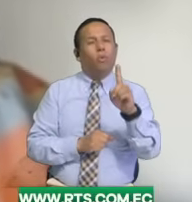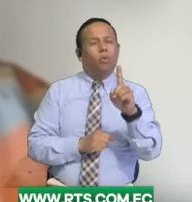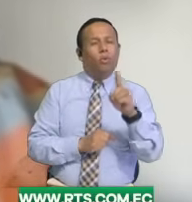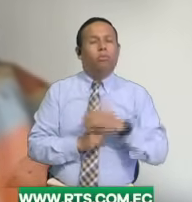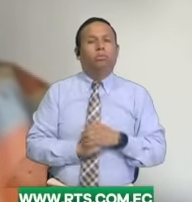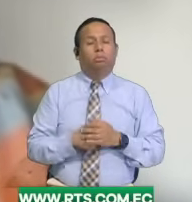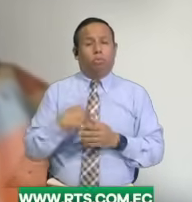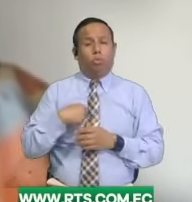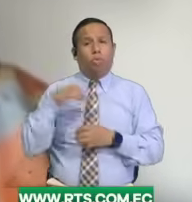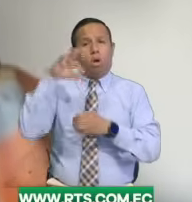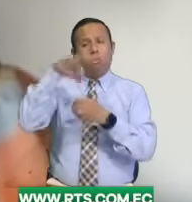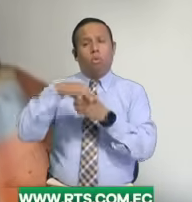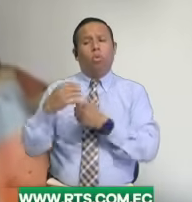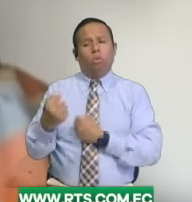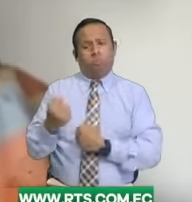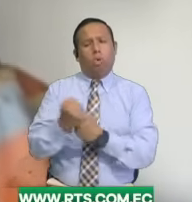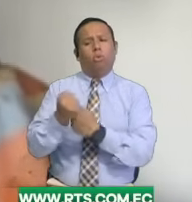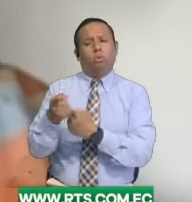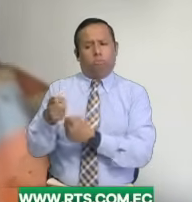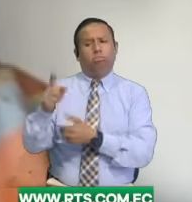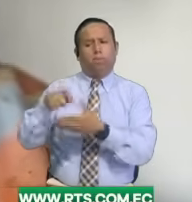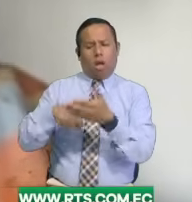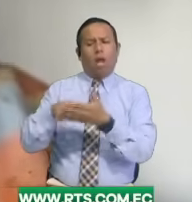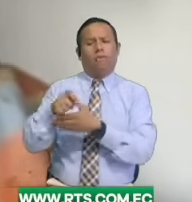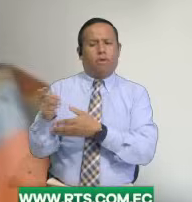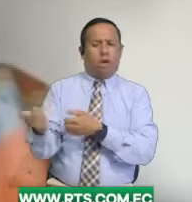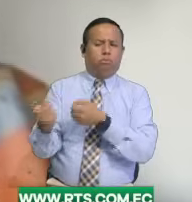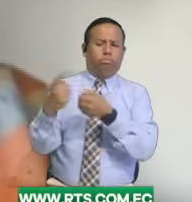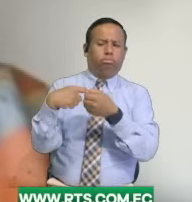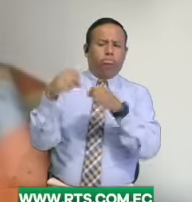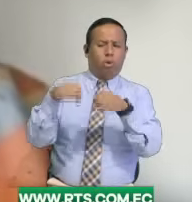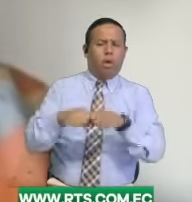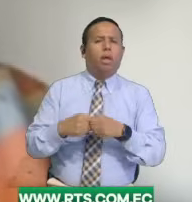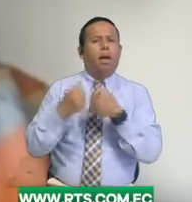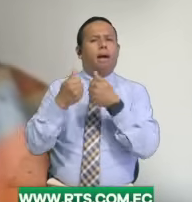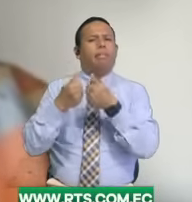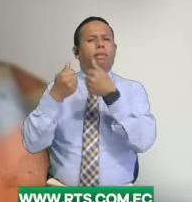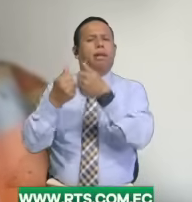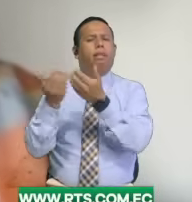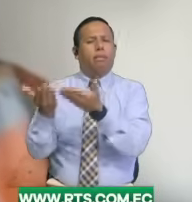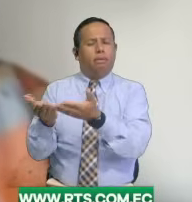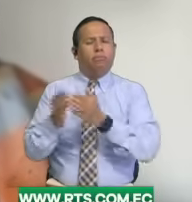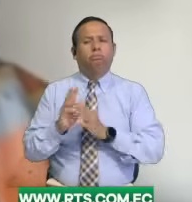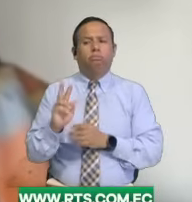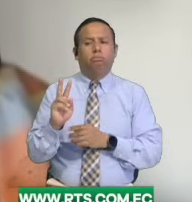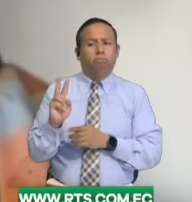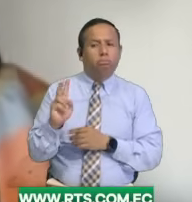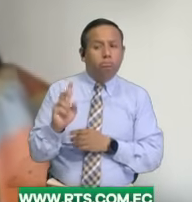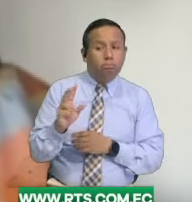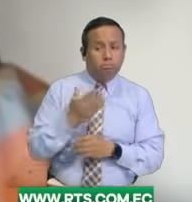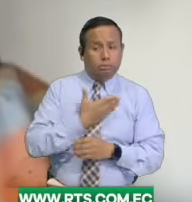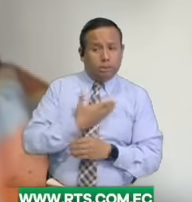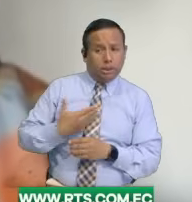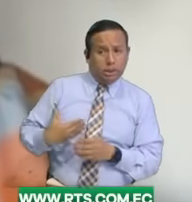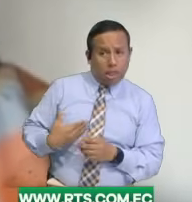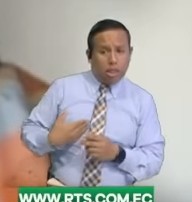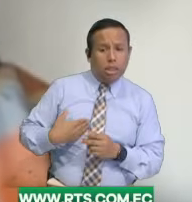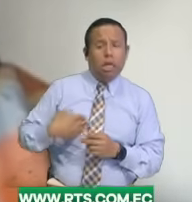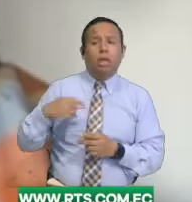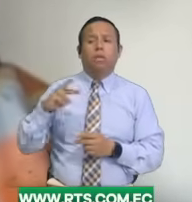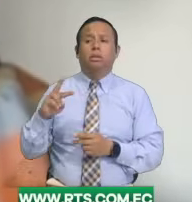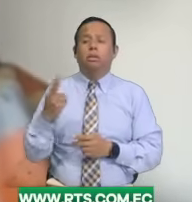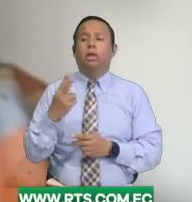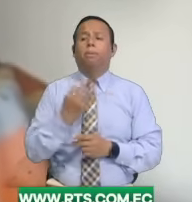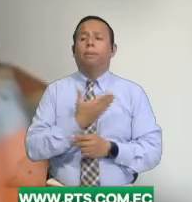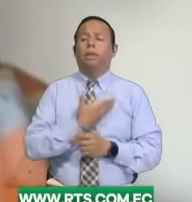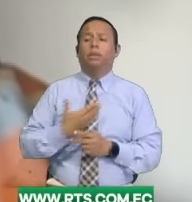mi voto a favor del informe que recomienda calificar e inscribir las candidaturas a la dignidad de a la dignidad de